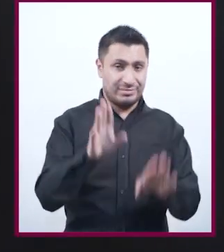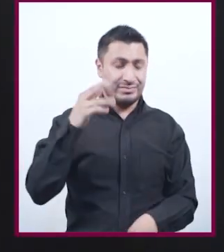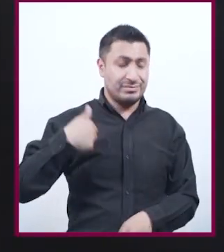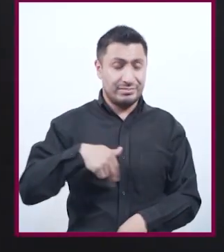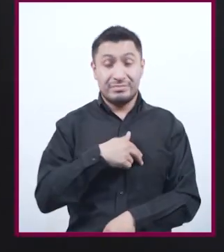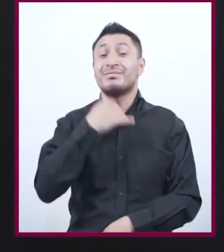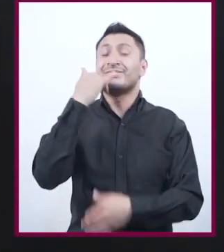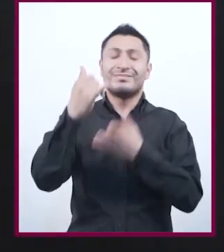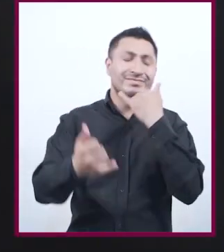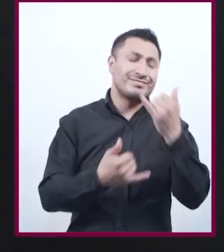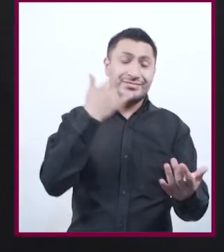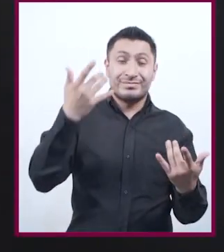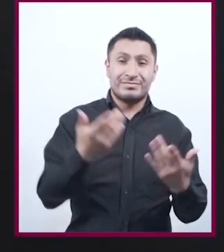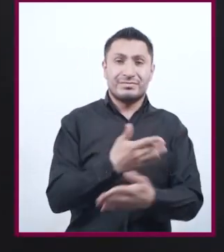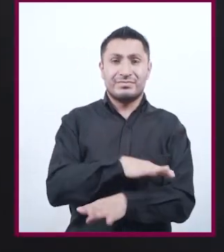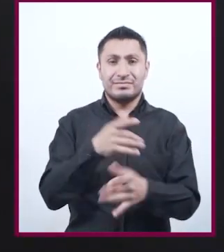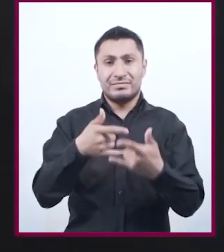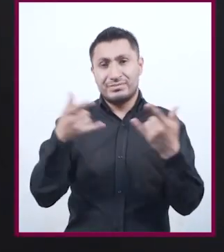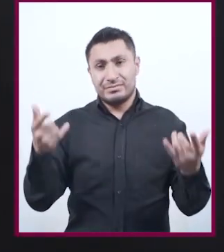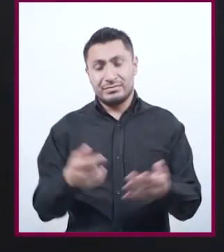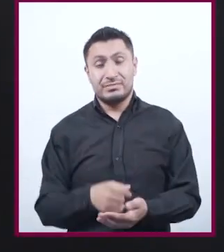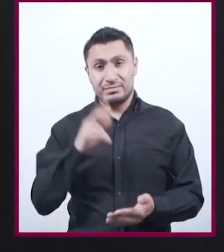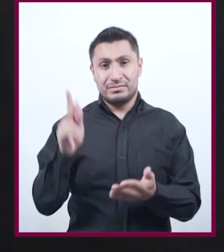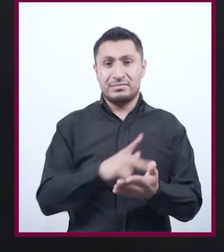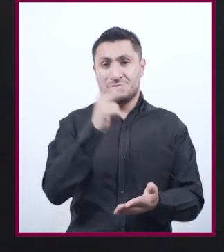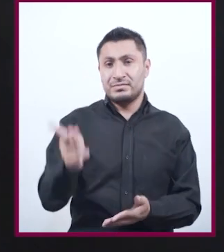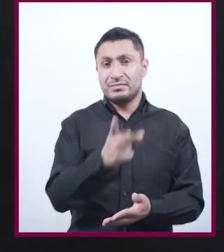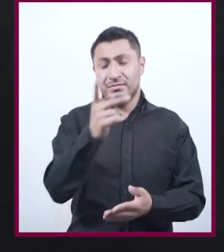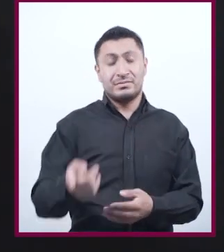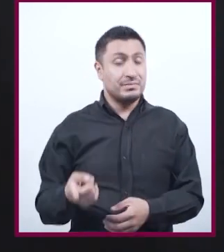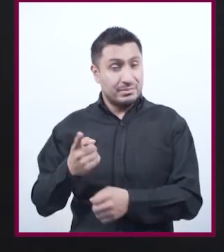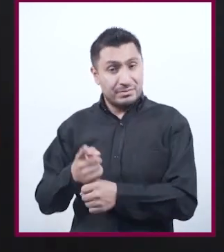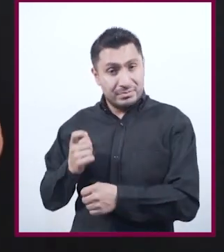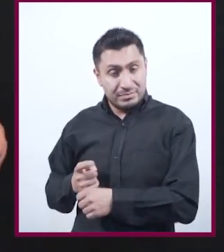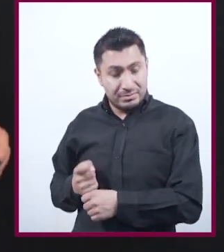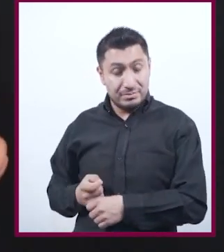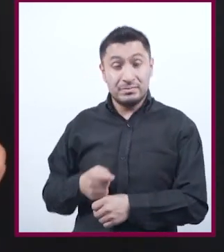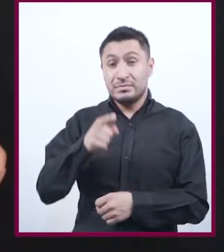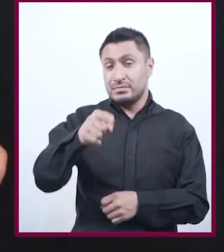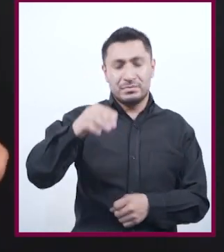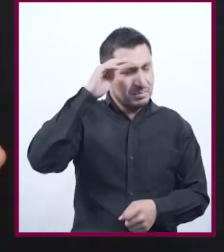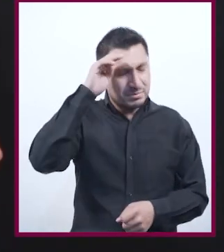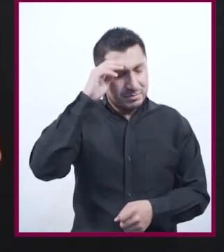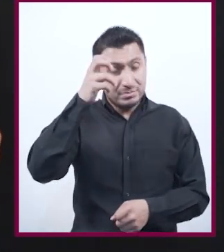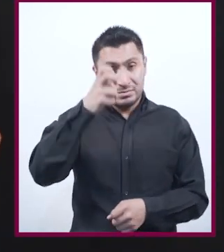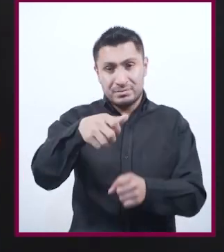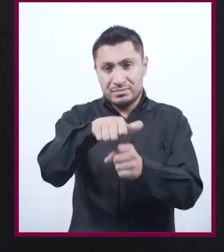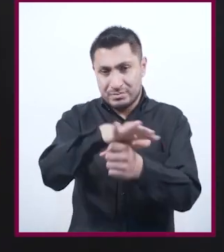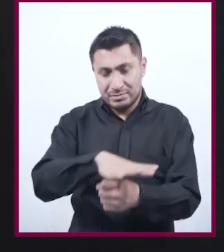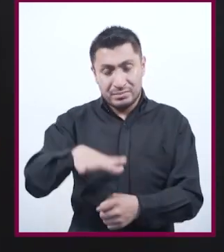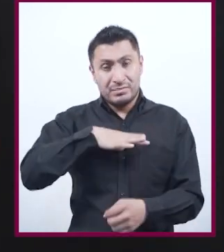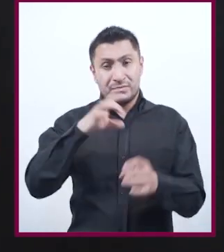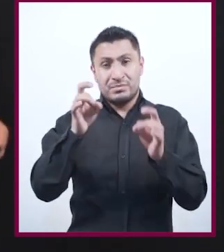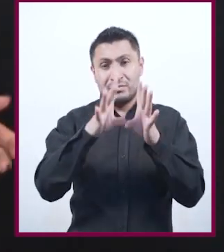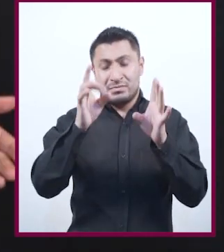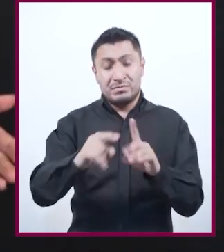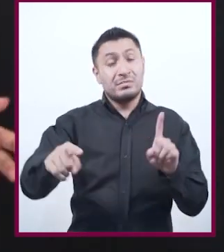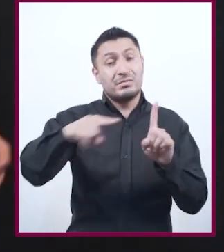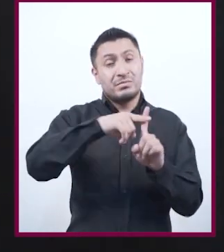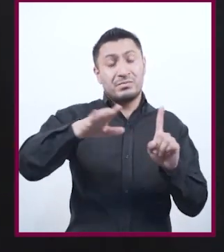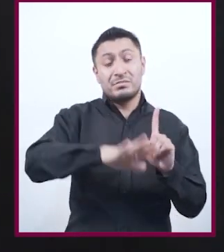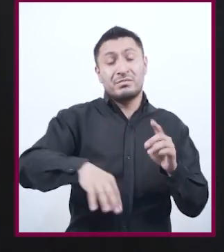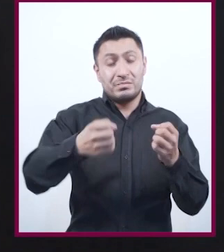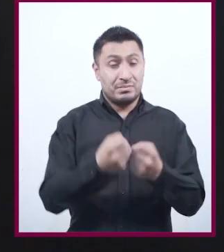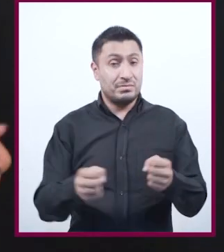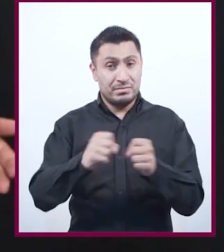Volvemos a preguntarte lo del principio. ¿No has pensado que esta pandemia ha traído efectos positivos para la sociedad mexicana? Por